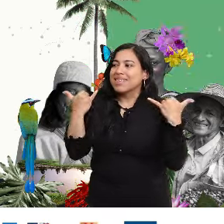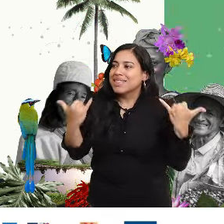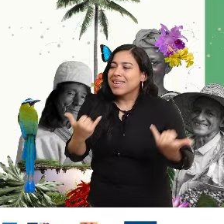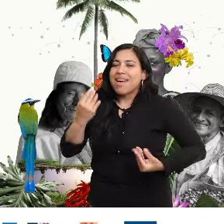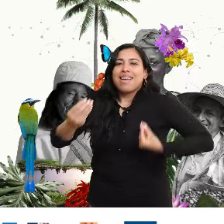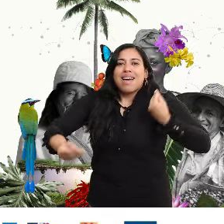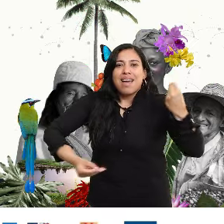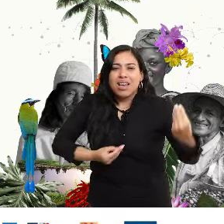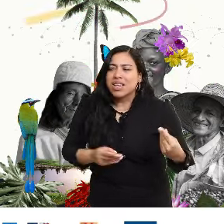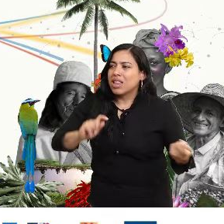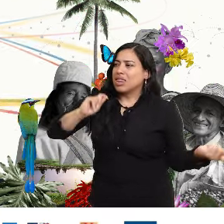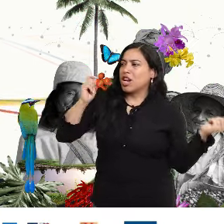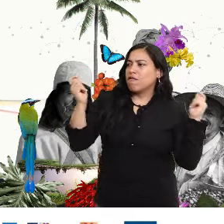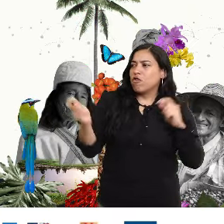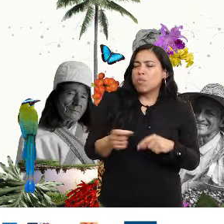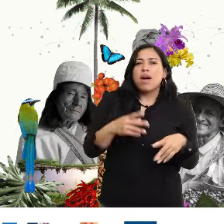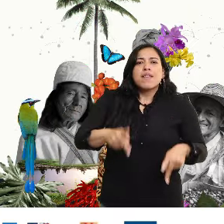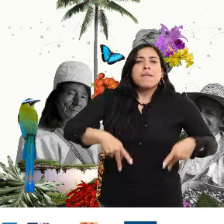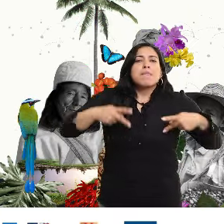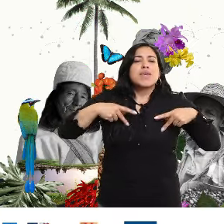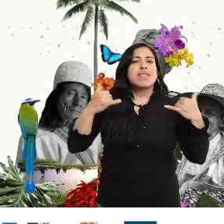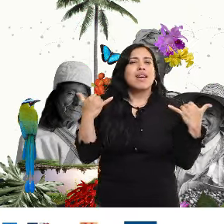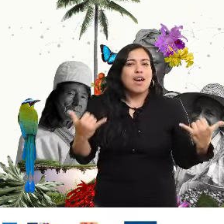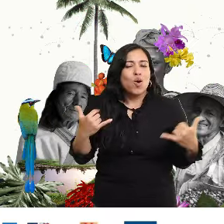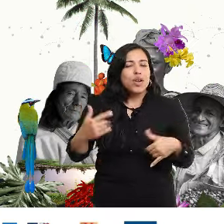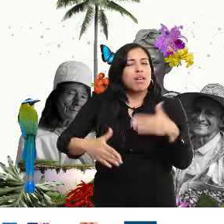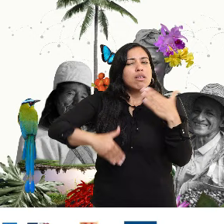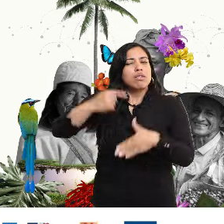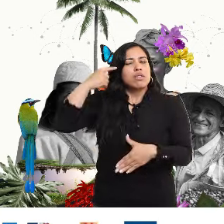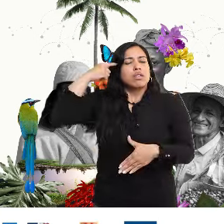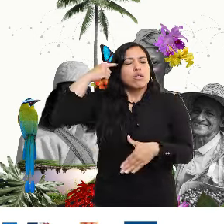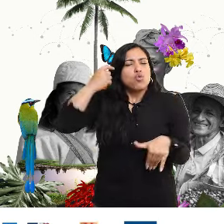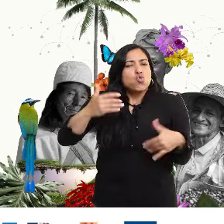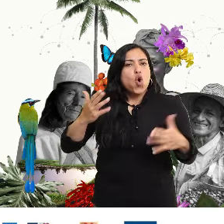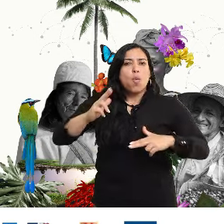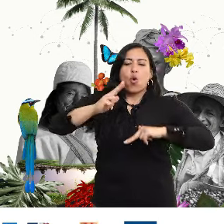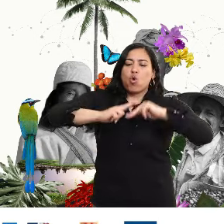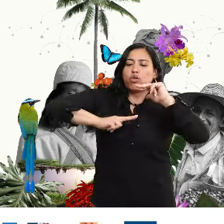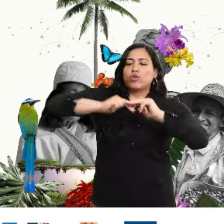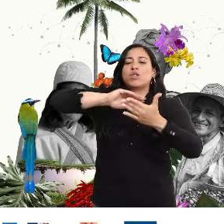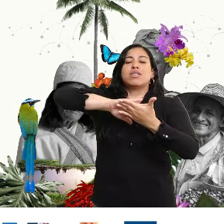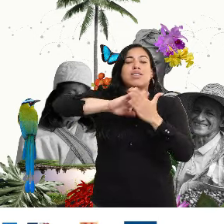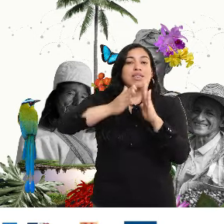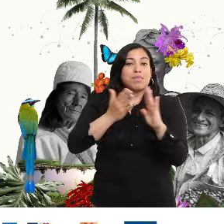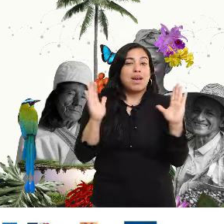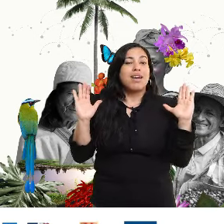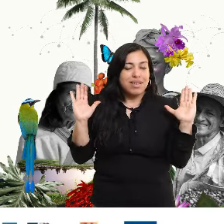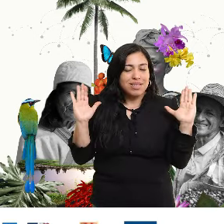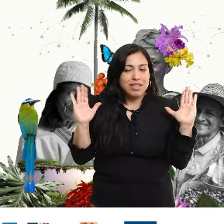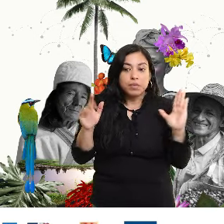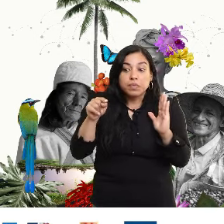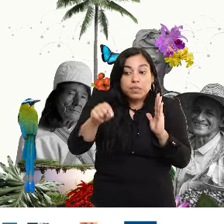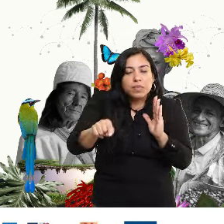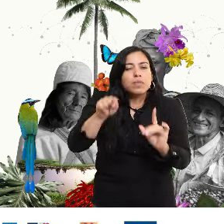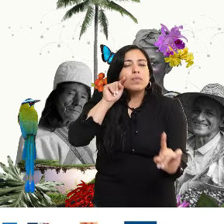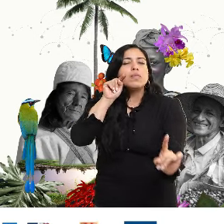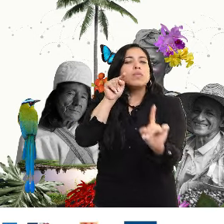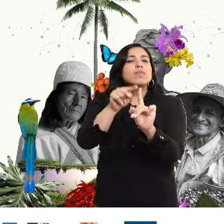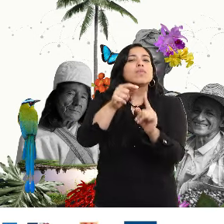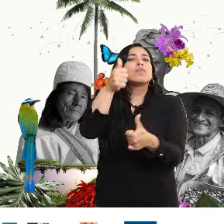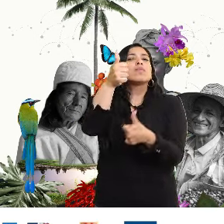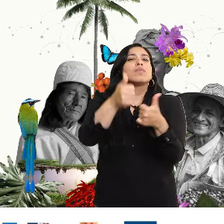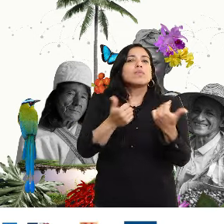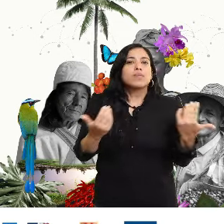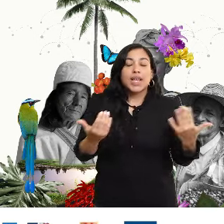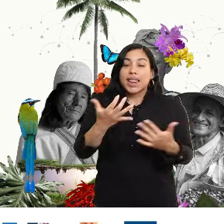para transformar la realidad, es empezar a hacer y construir paz. Y desde allí, un propósito que